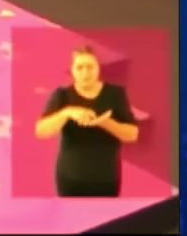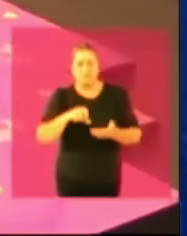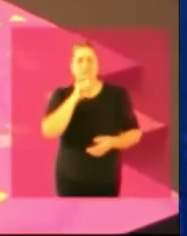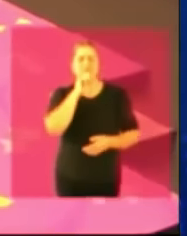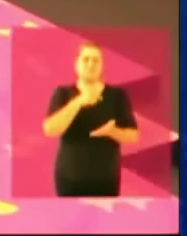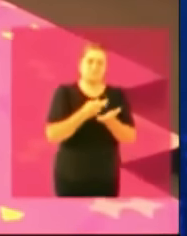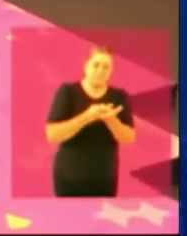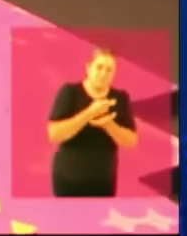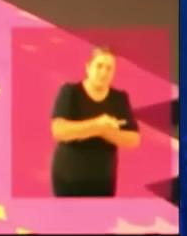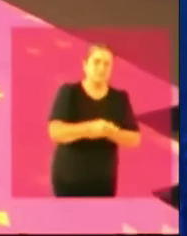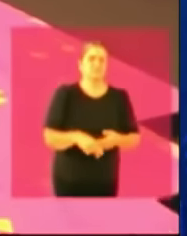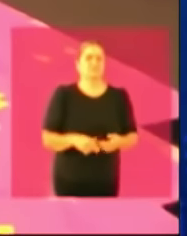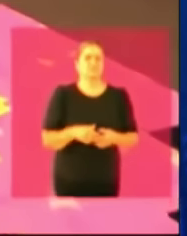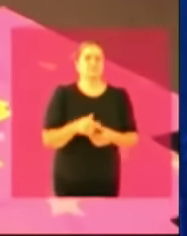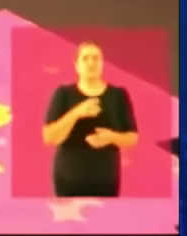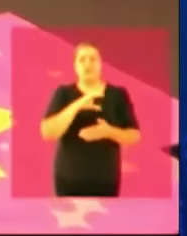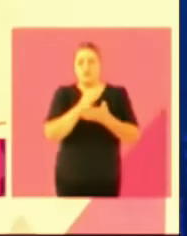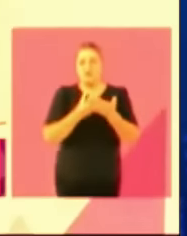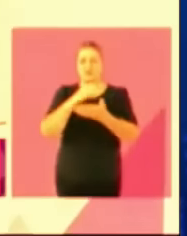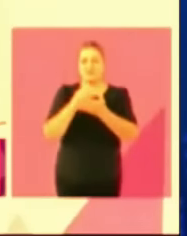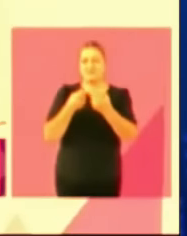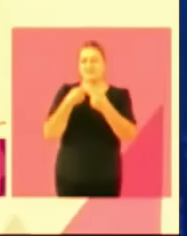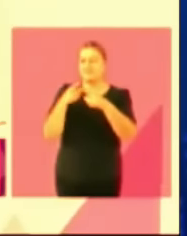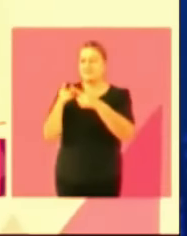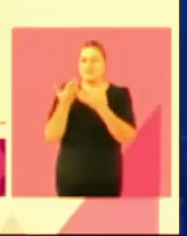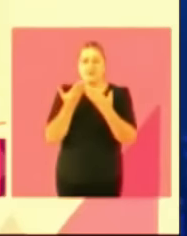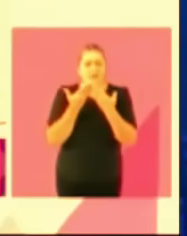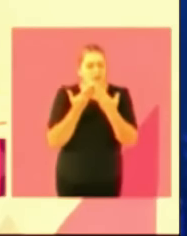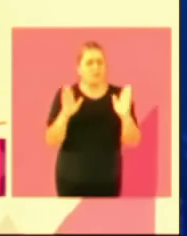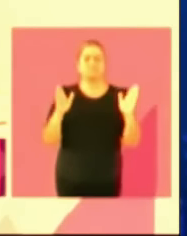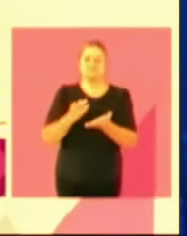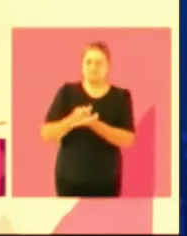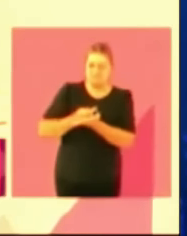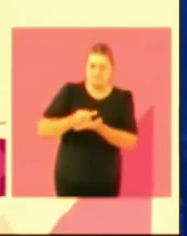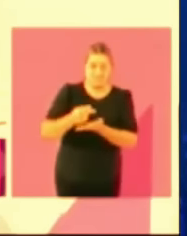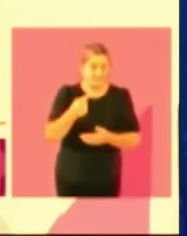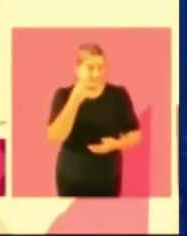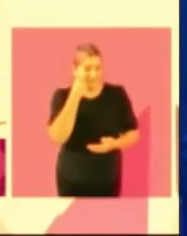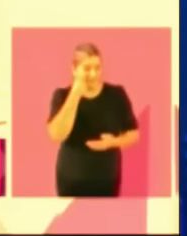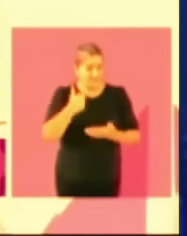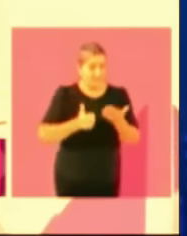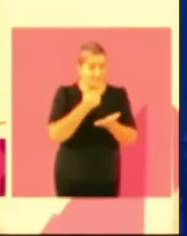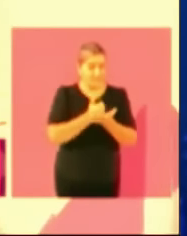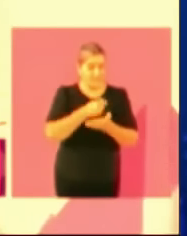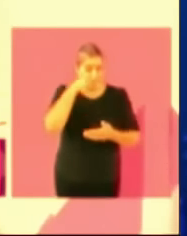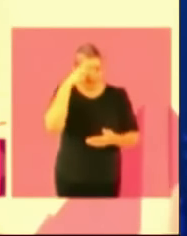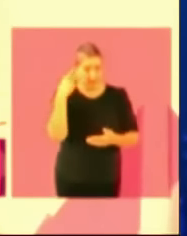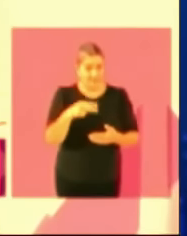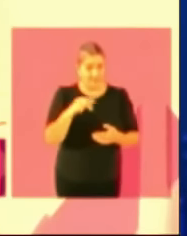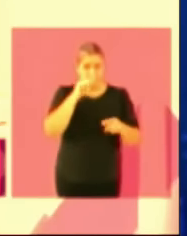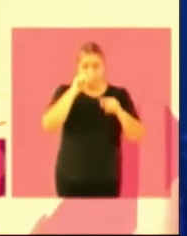pero con frialdad. Pero ¿no? Xochitl Gálvez. Porque no es una persona que demuestre gran calidez de por sí. Pero esa es la fortaleza de Claudia Sheinbaum,